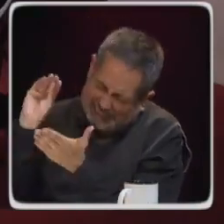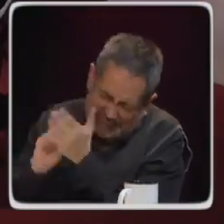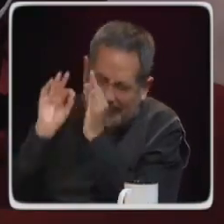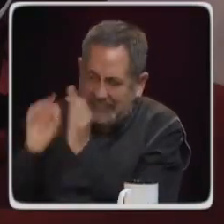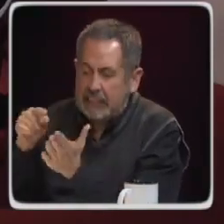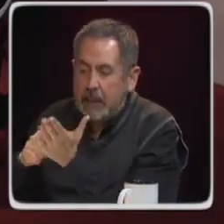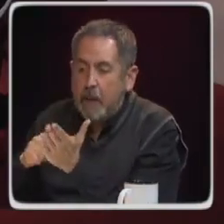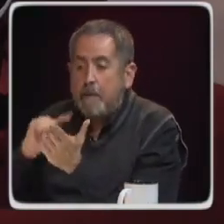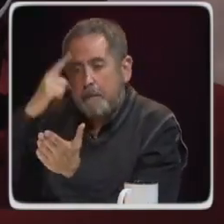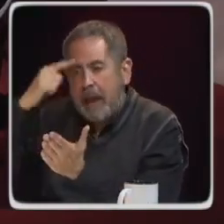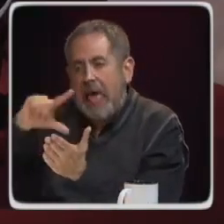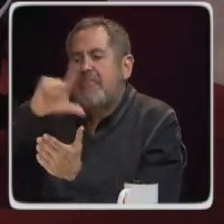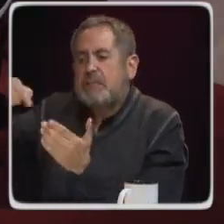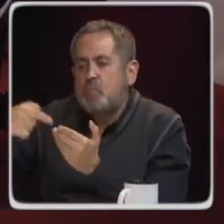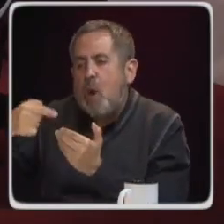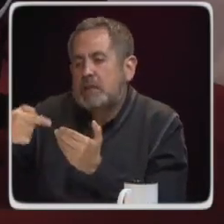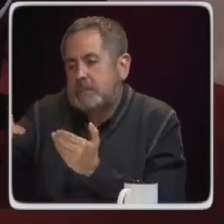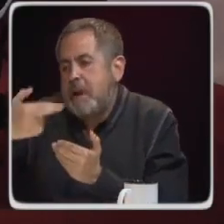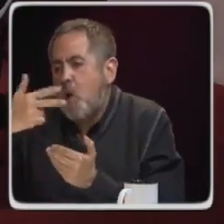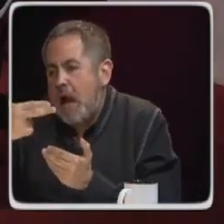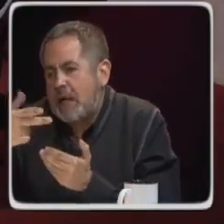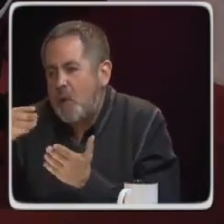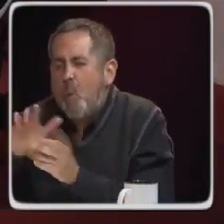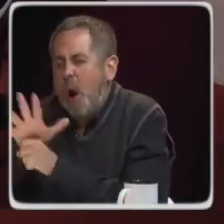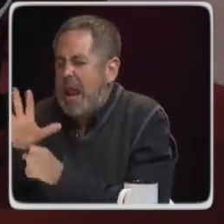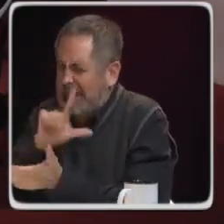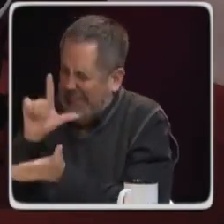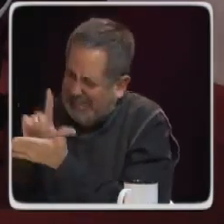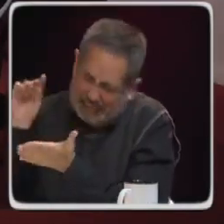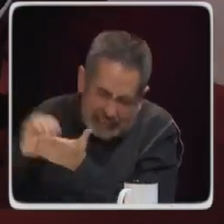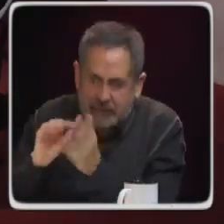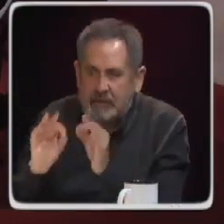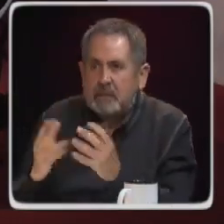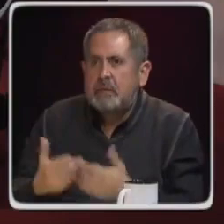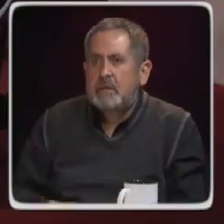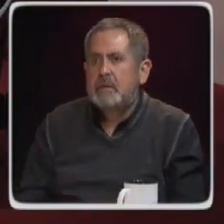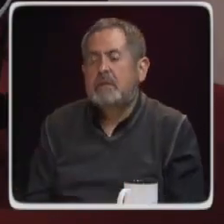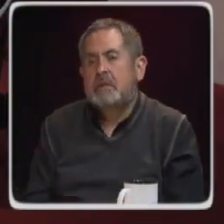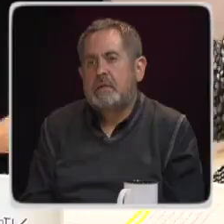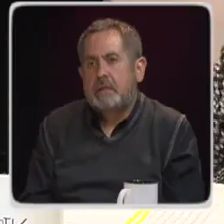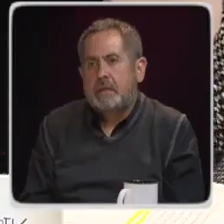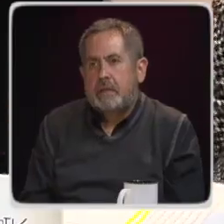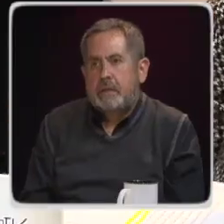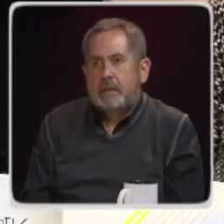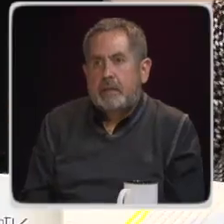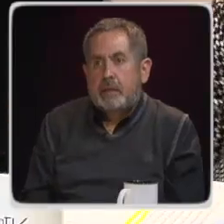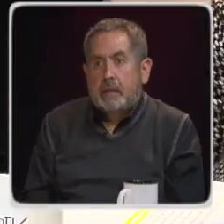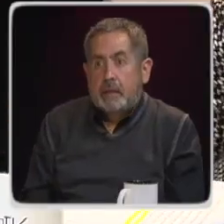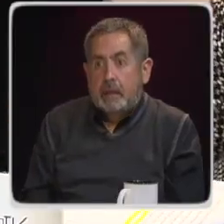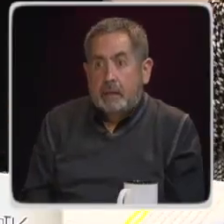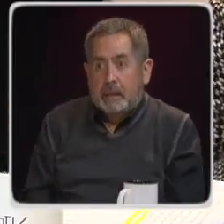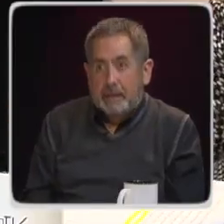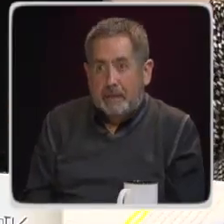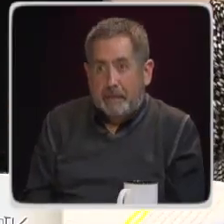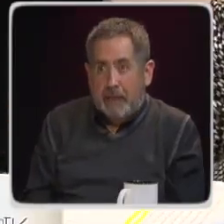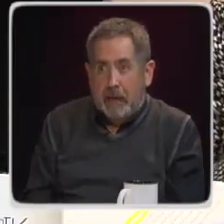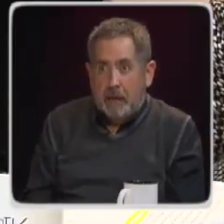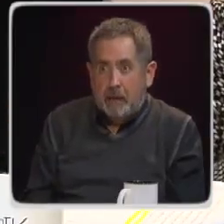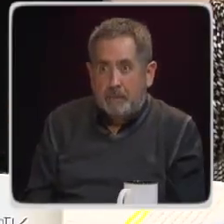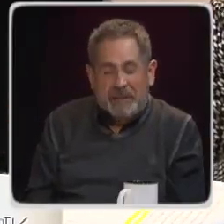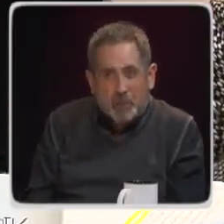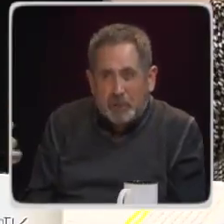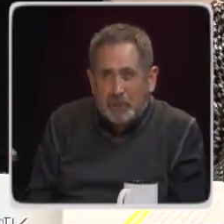No derechos adicionales, el acceso a los derechos que por ser personas tienen derecho justamente,